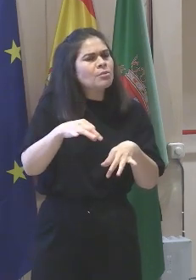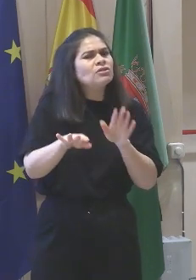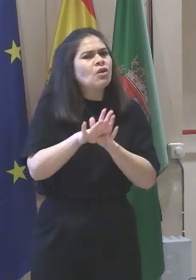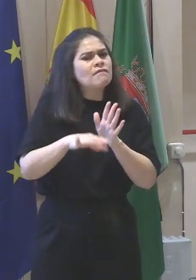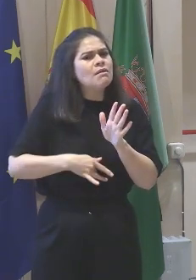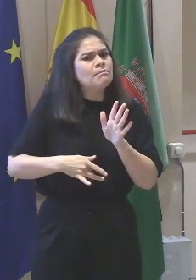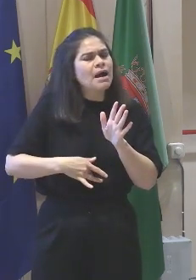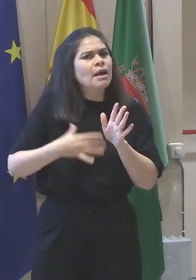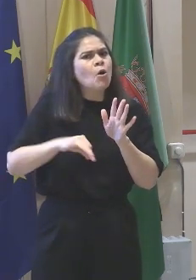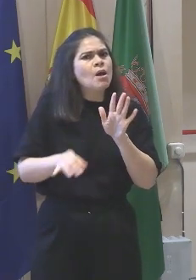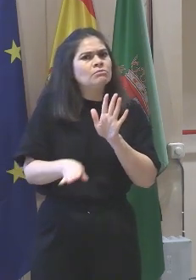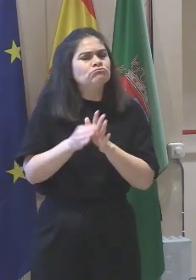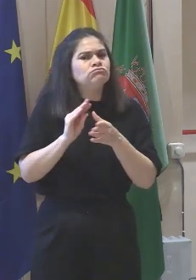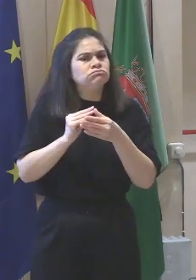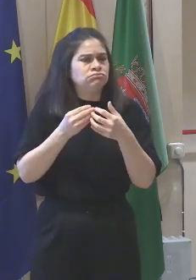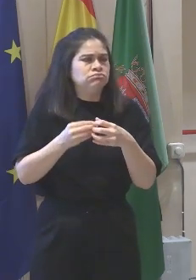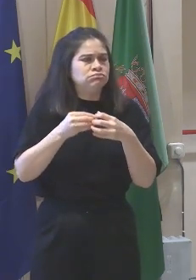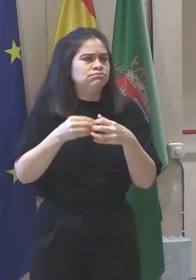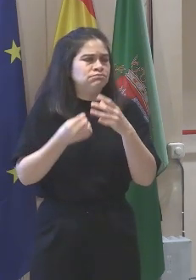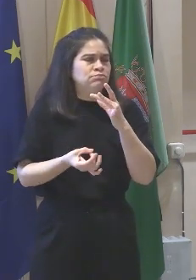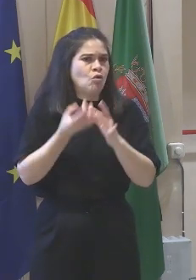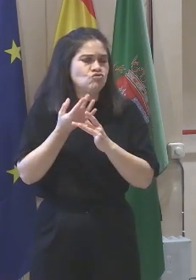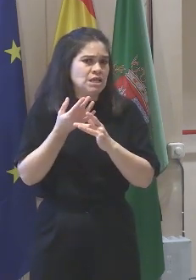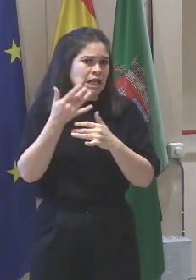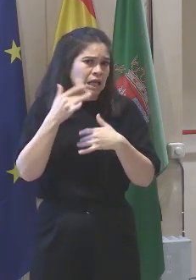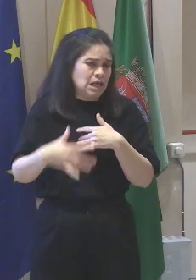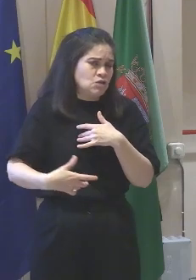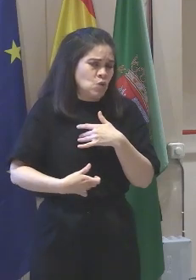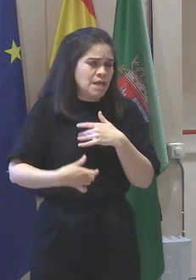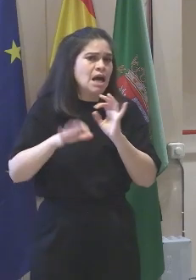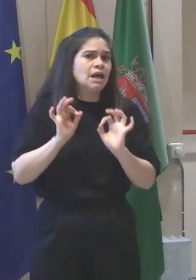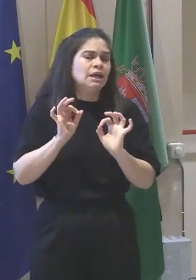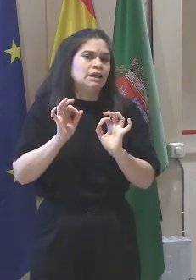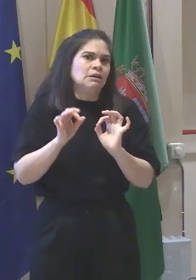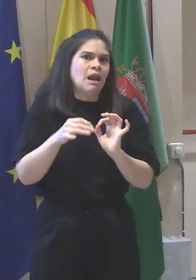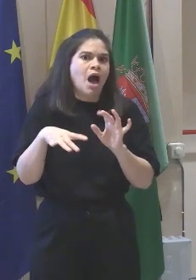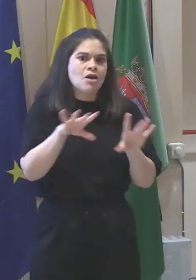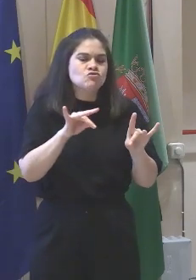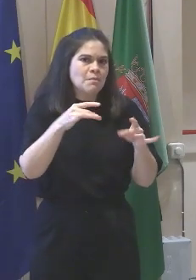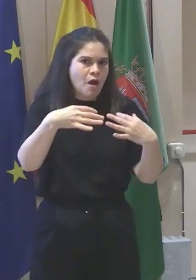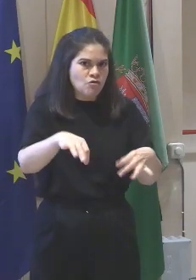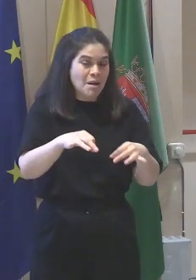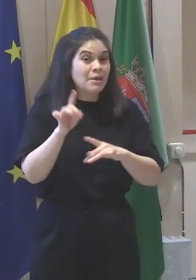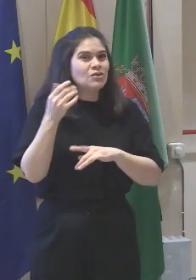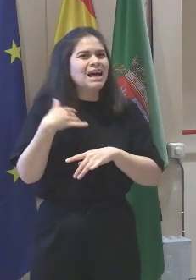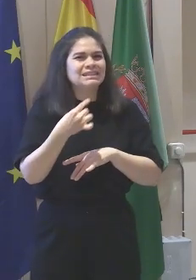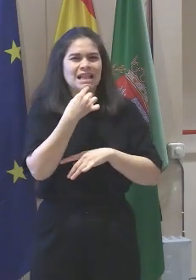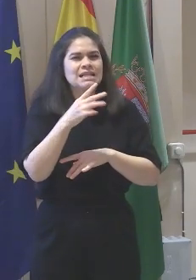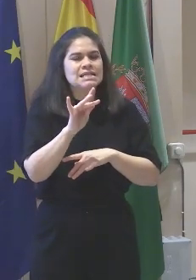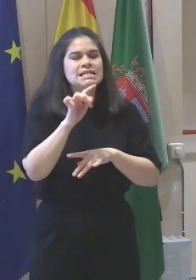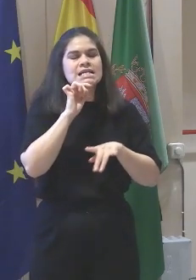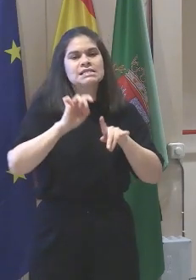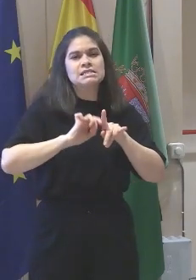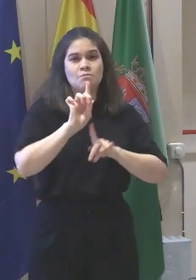producir insulina y la glucemia es totalmente normal. Pero ya aquí tenemos que hablar de diagnóstico de diabetes tipo 1, que es